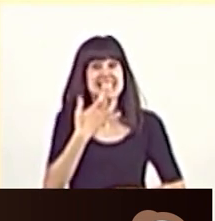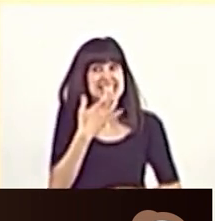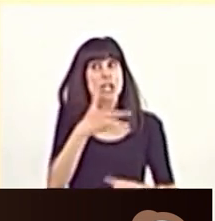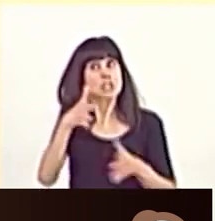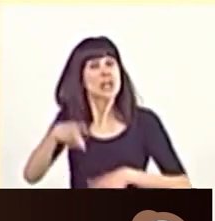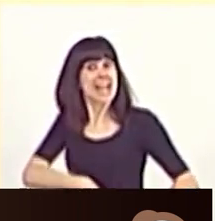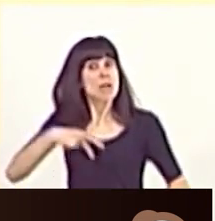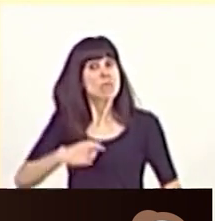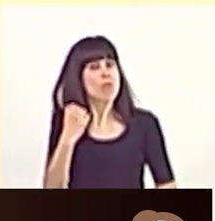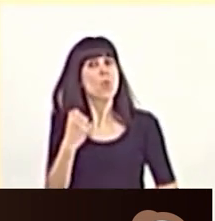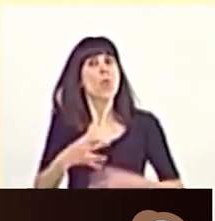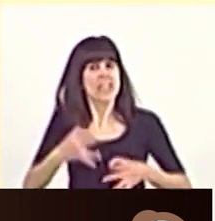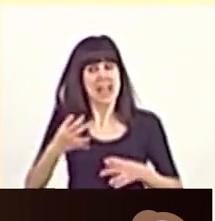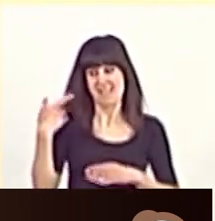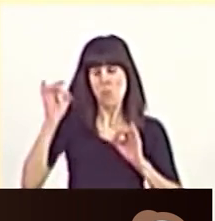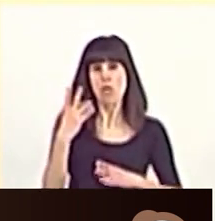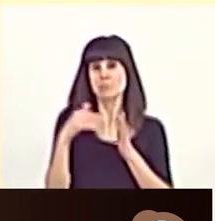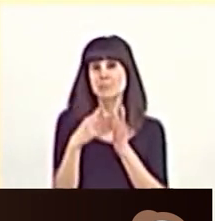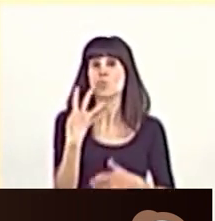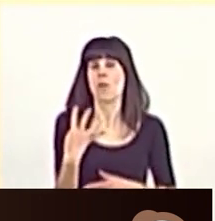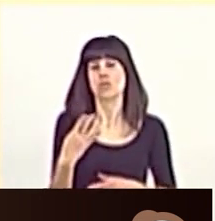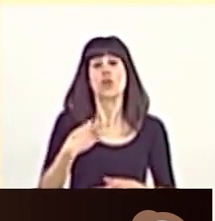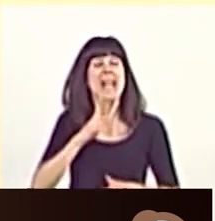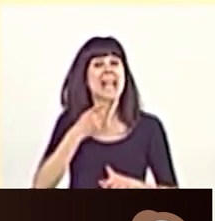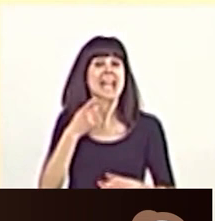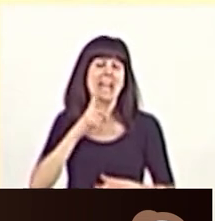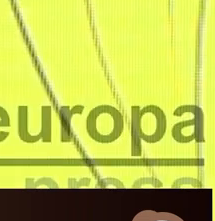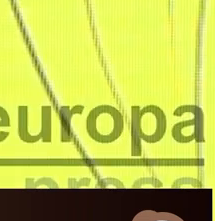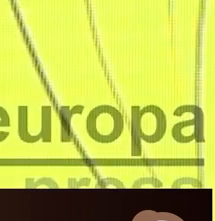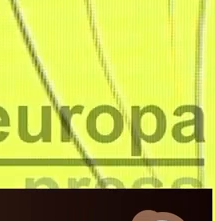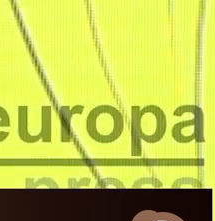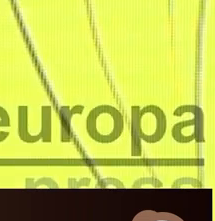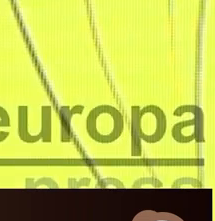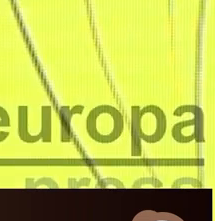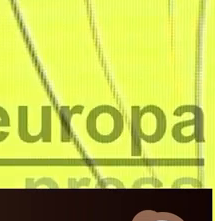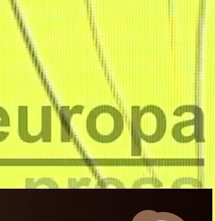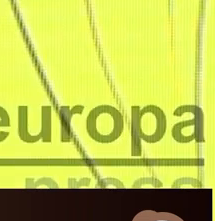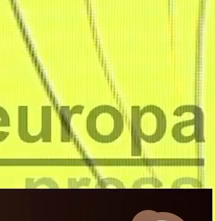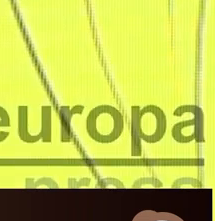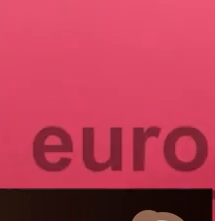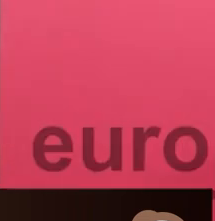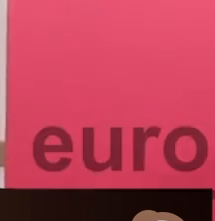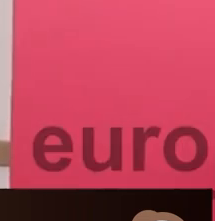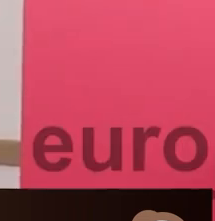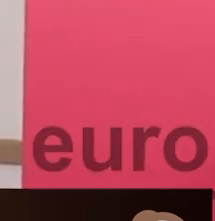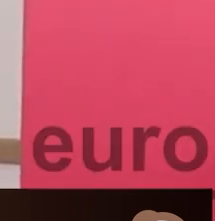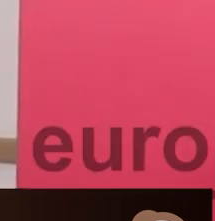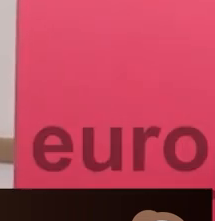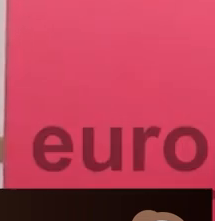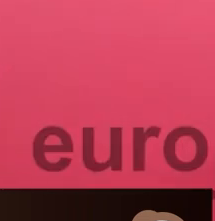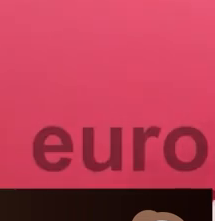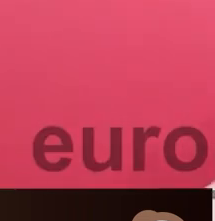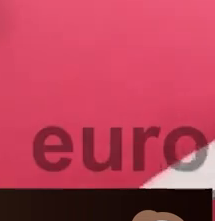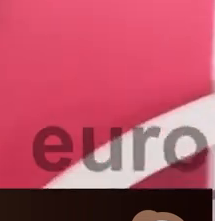informes de asociaciones puntualmente y solo hacen pública las 16 que están a favor de la ley y las 17 contrarias ni siquiera las saben ni sabemos lo que